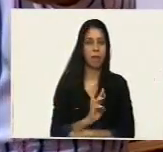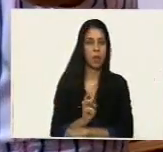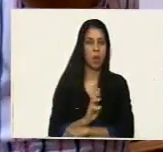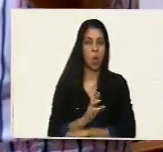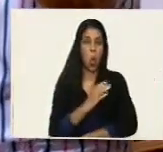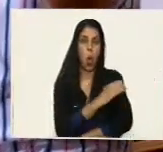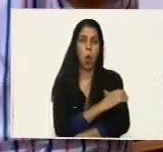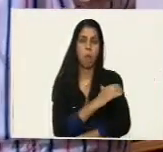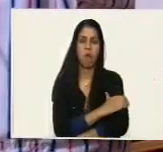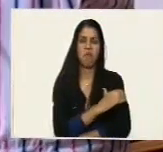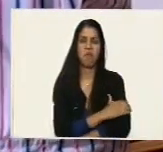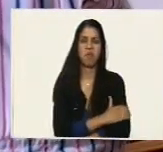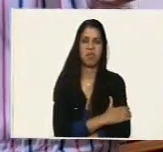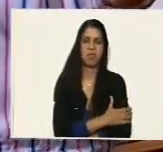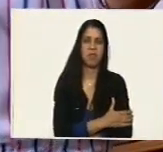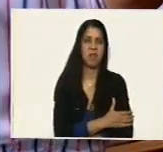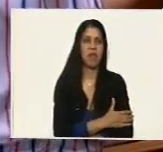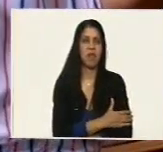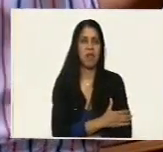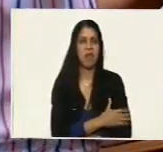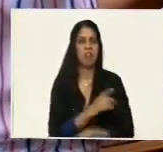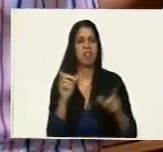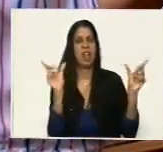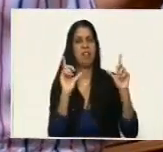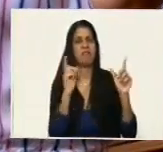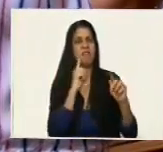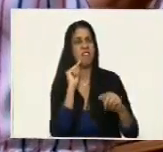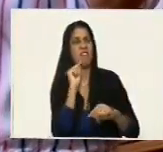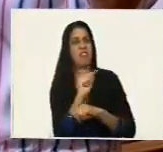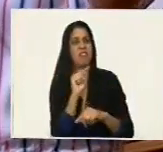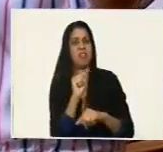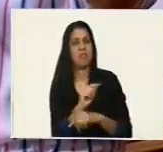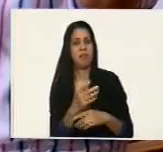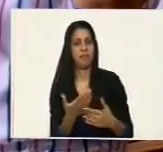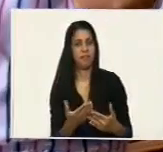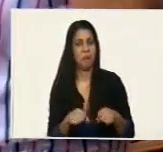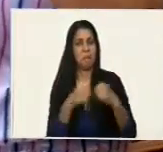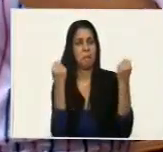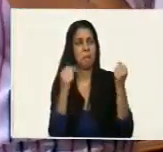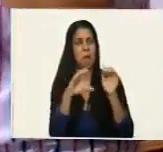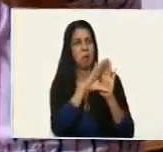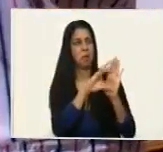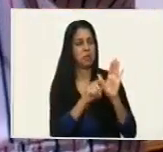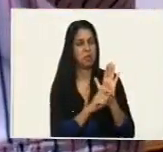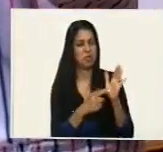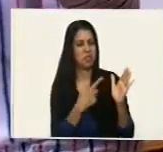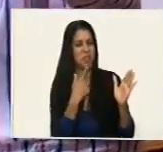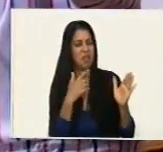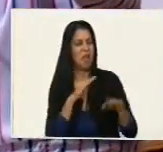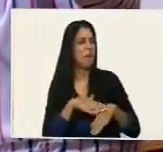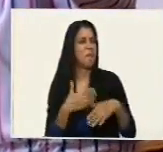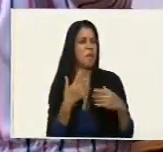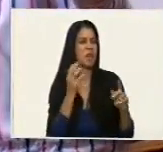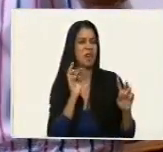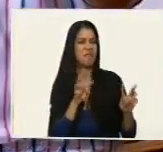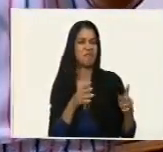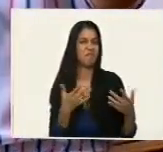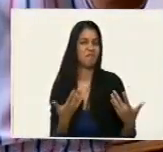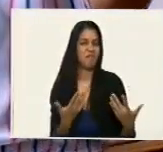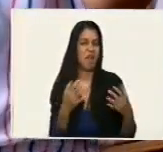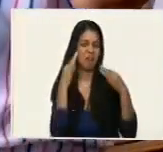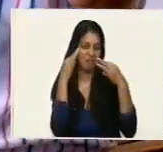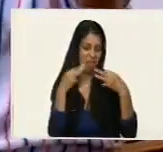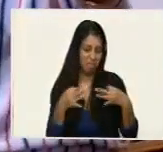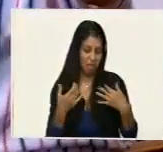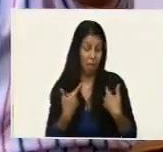palangristas, el írrito ANC está haciendo un acto inconstitucional, porque ellos solo ven lo que quieren ver,